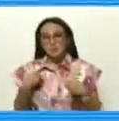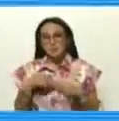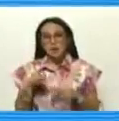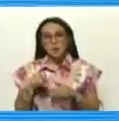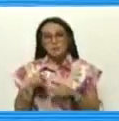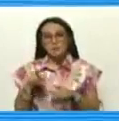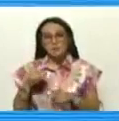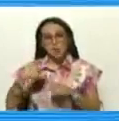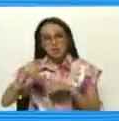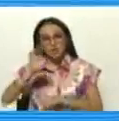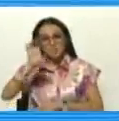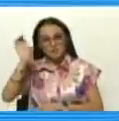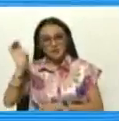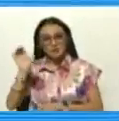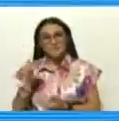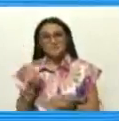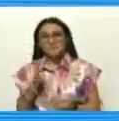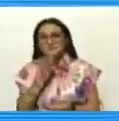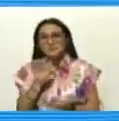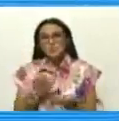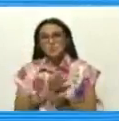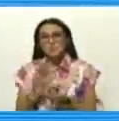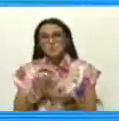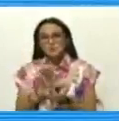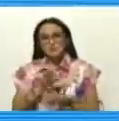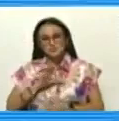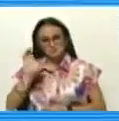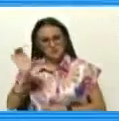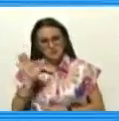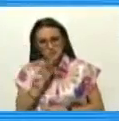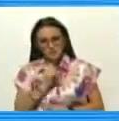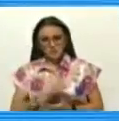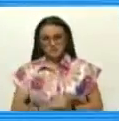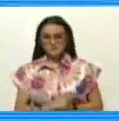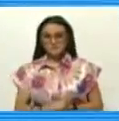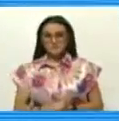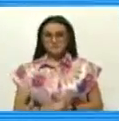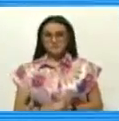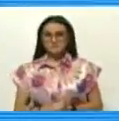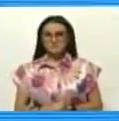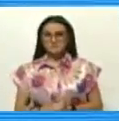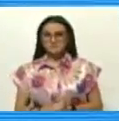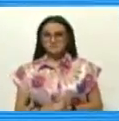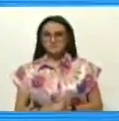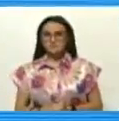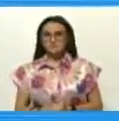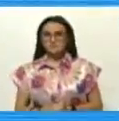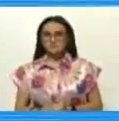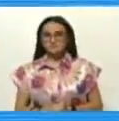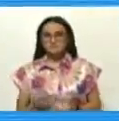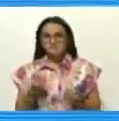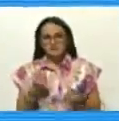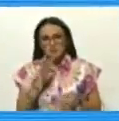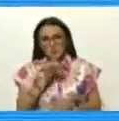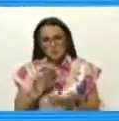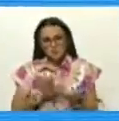Nicaragua. Dice que no hay problemas en su país. No hay ningún problema en su